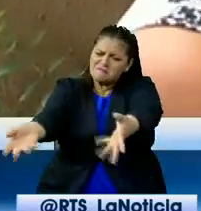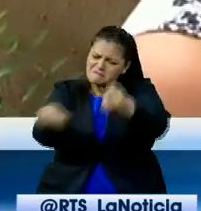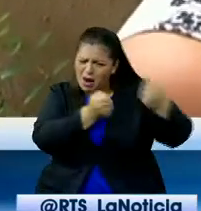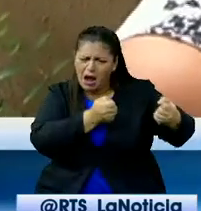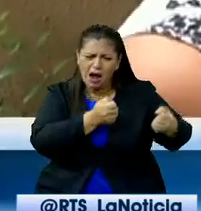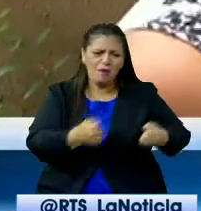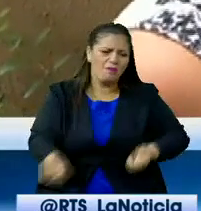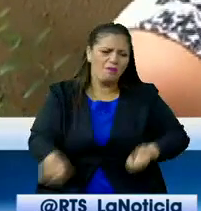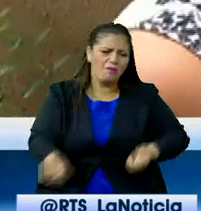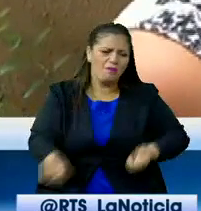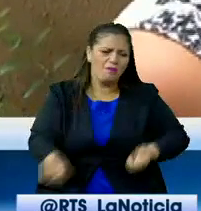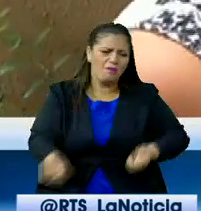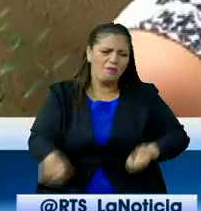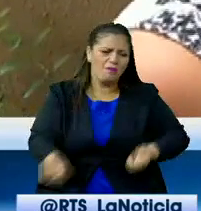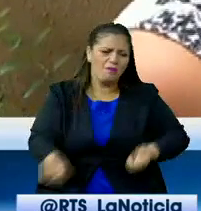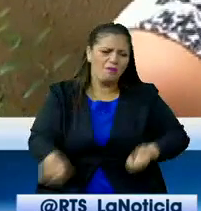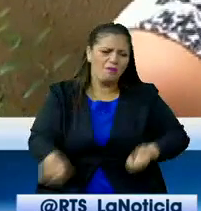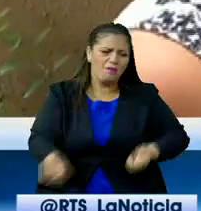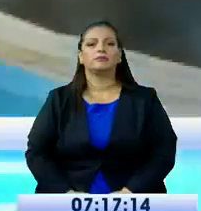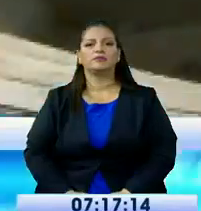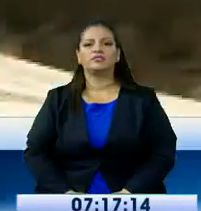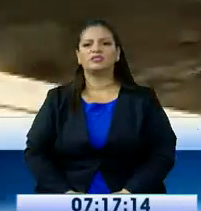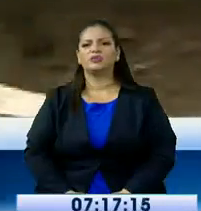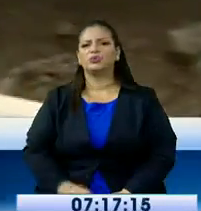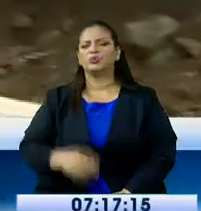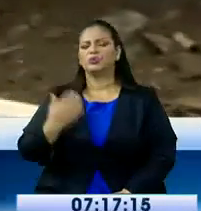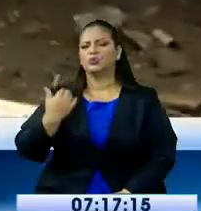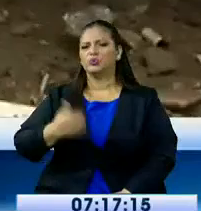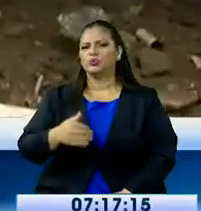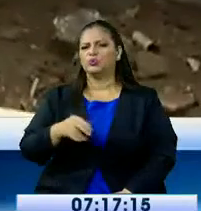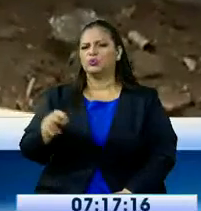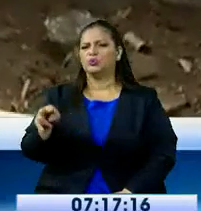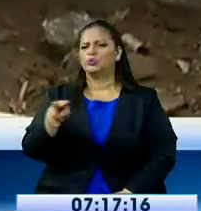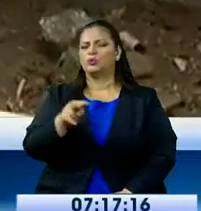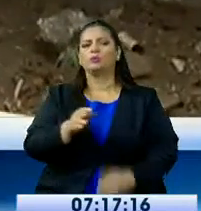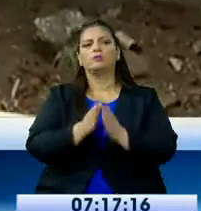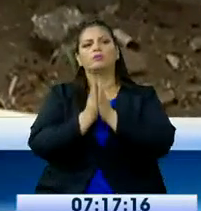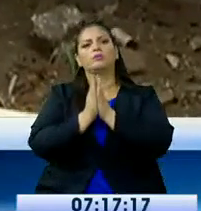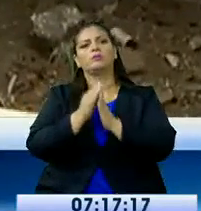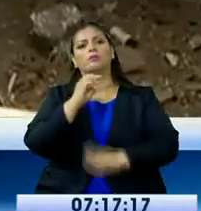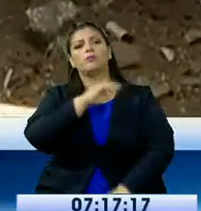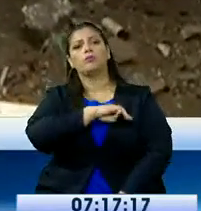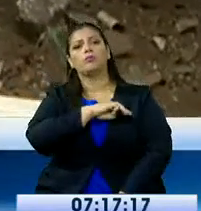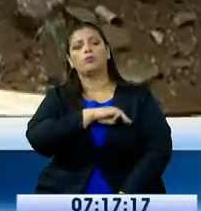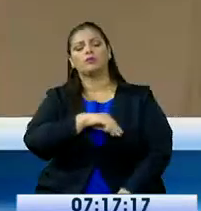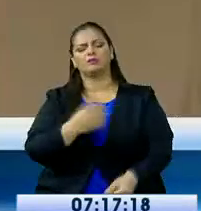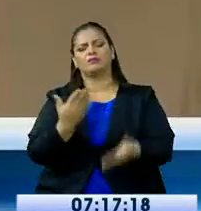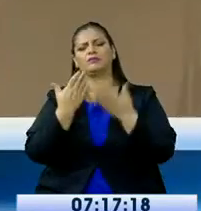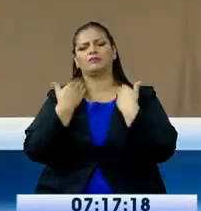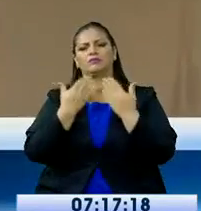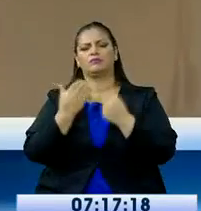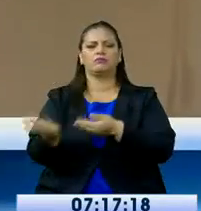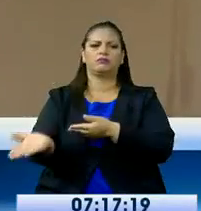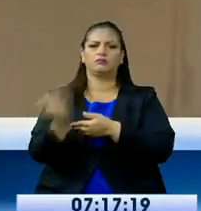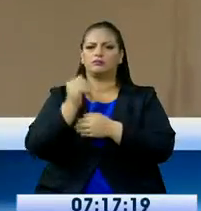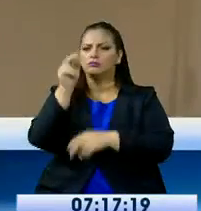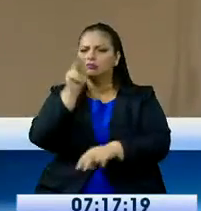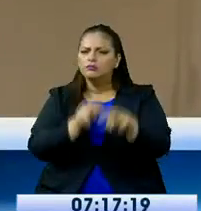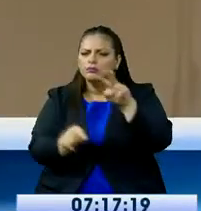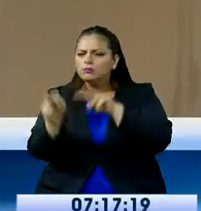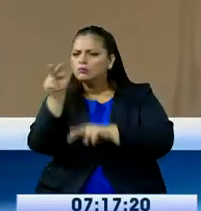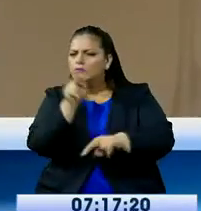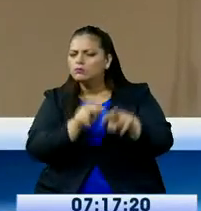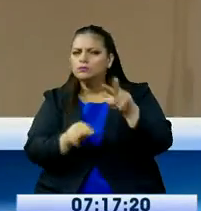decirles que salgan a las dos. Los condóminos esperan que organismos como el municipio de Guayaquil realice una inspección técnica en